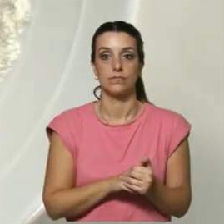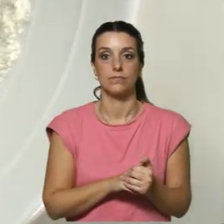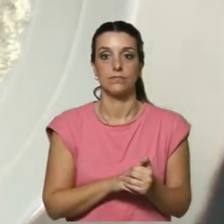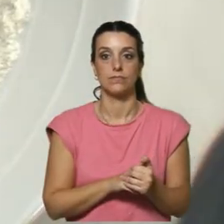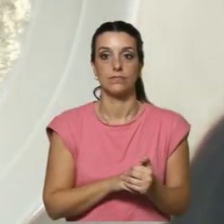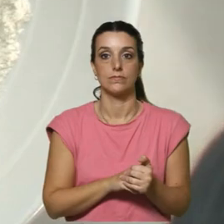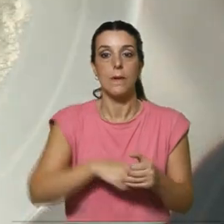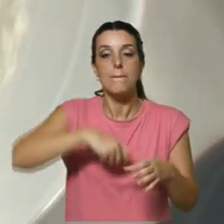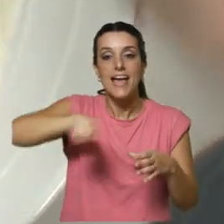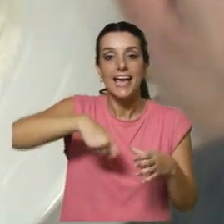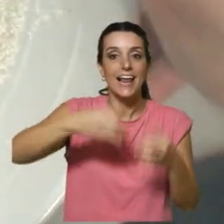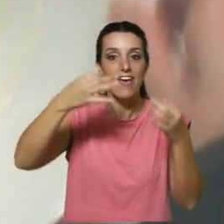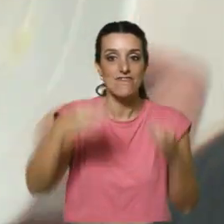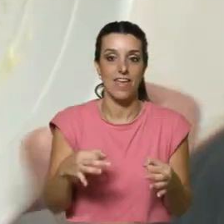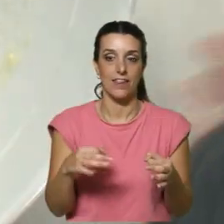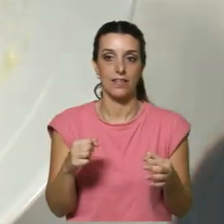Vas mezclando bien.